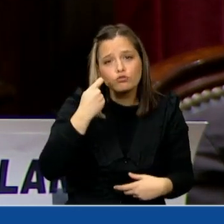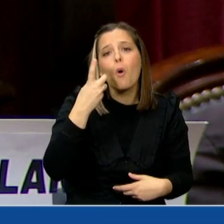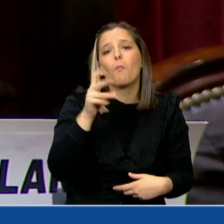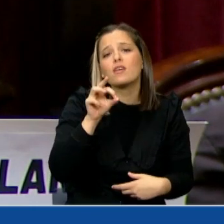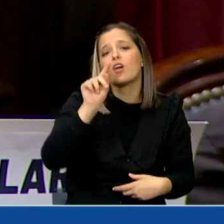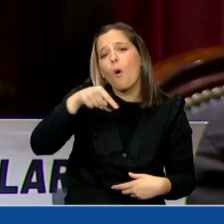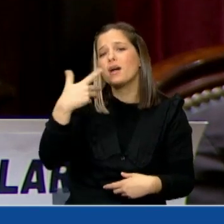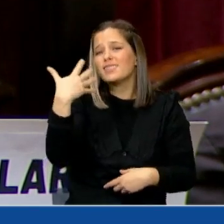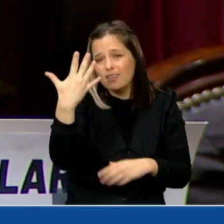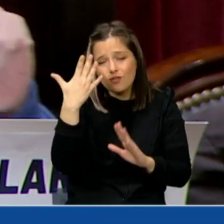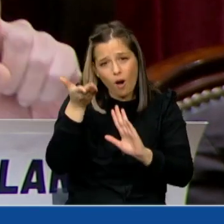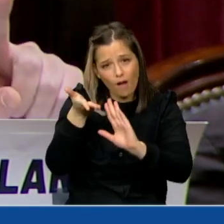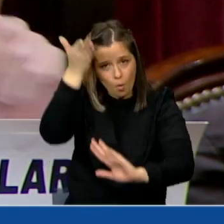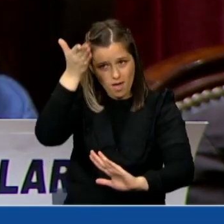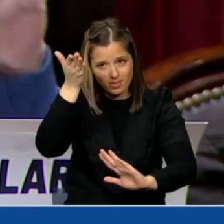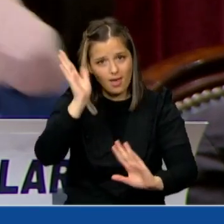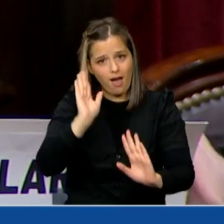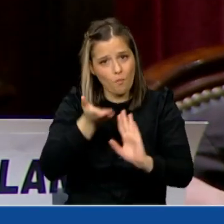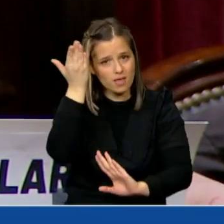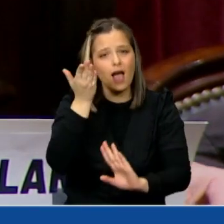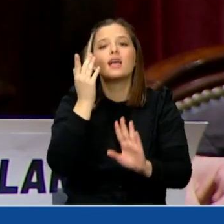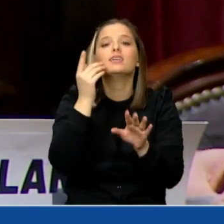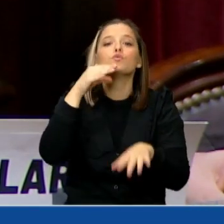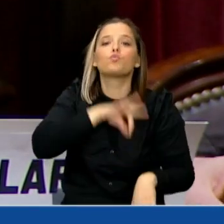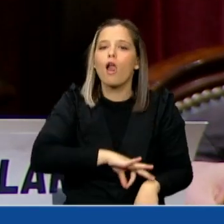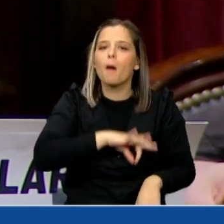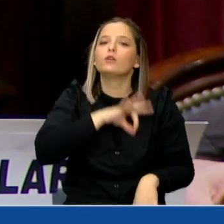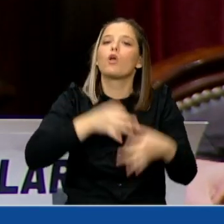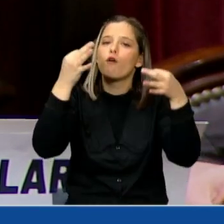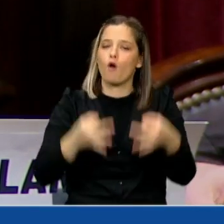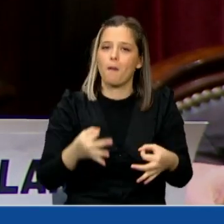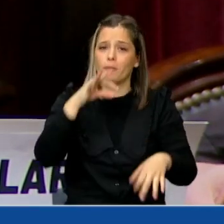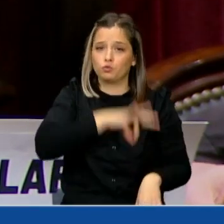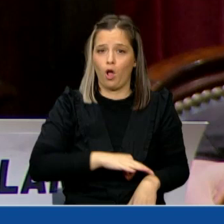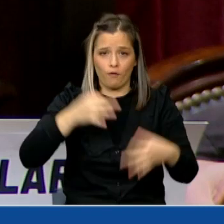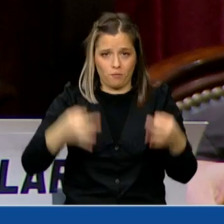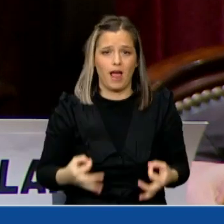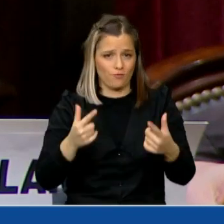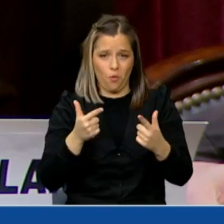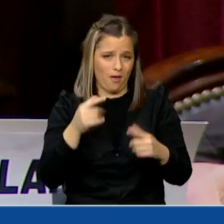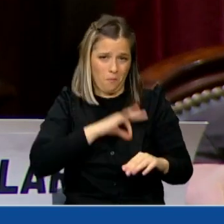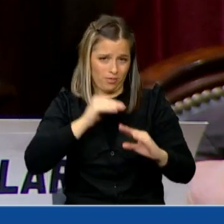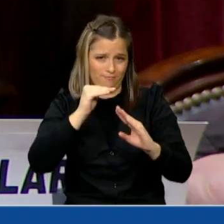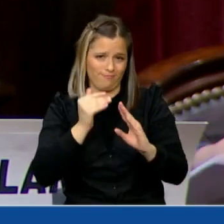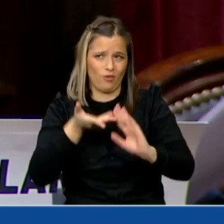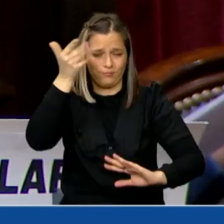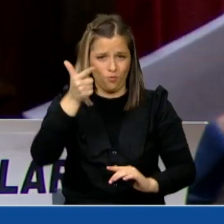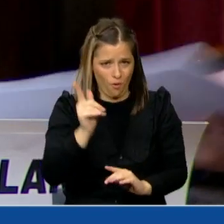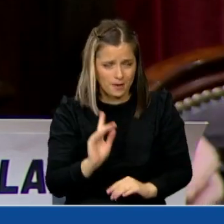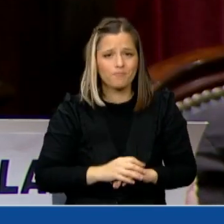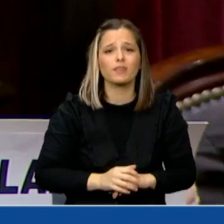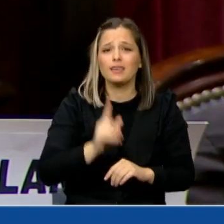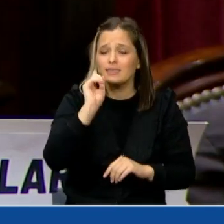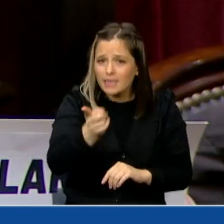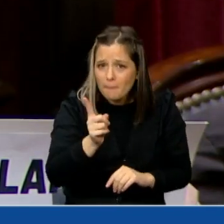20,5. Salario de los formales, porque los informales han aumentado mucho menos, 36,41, mientras que la